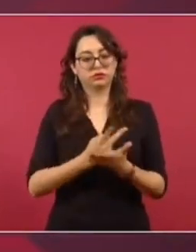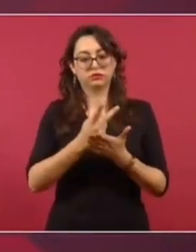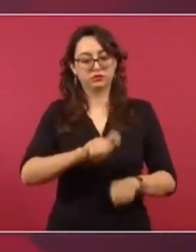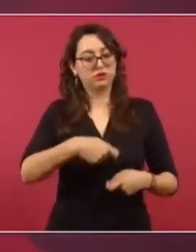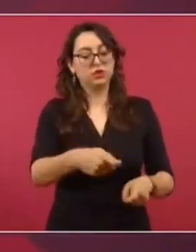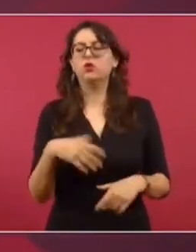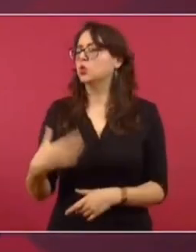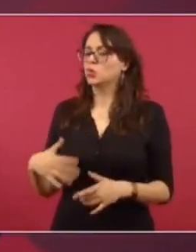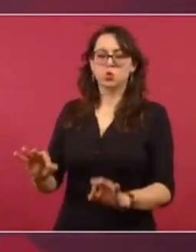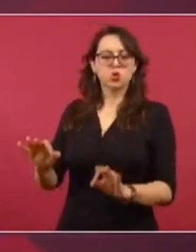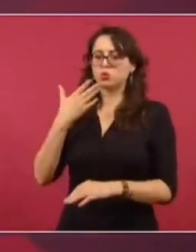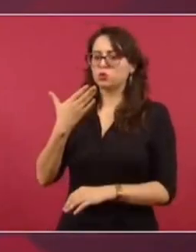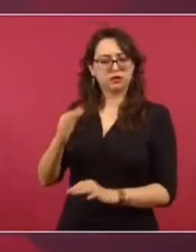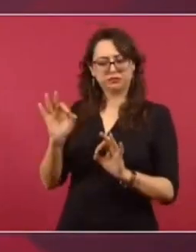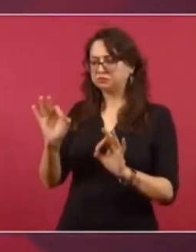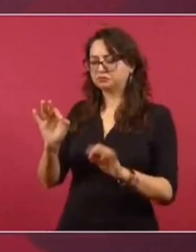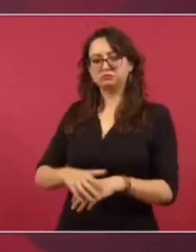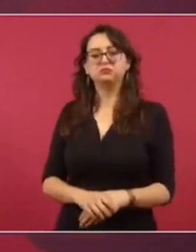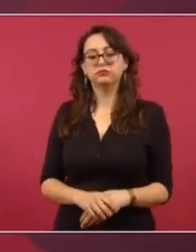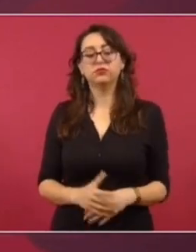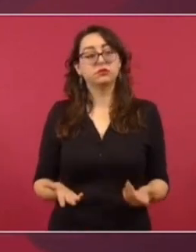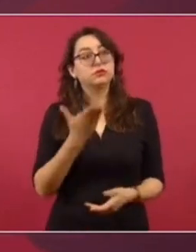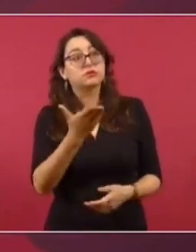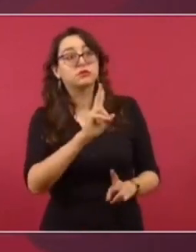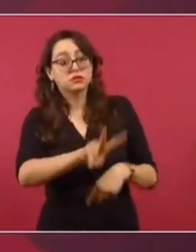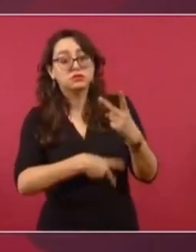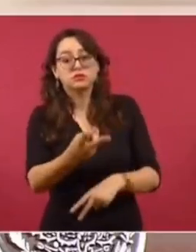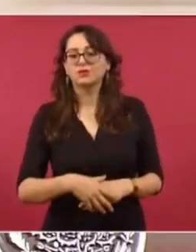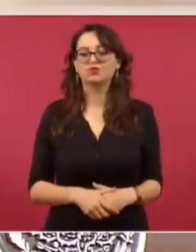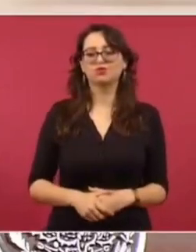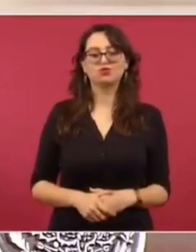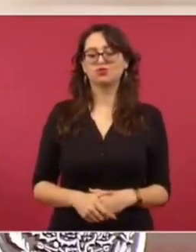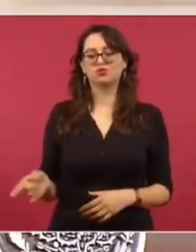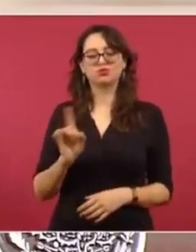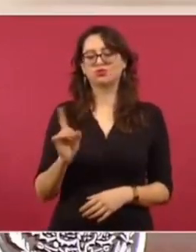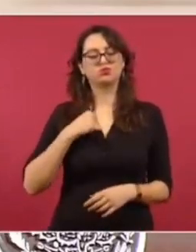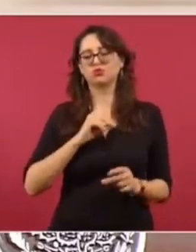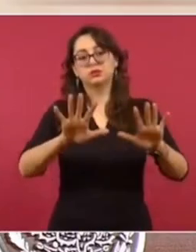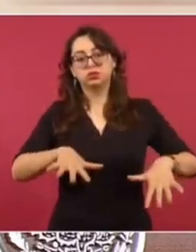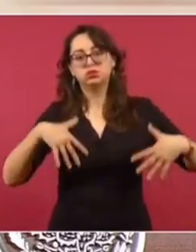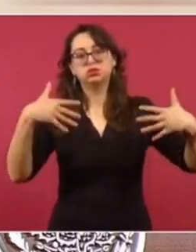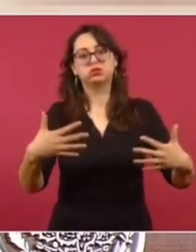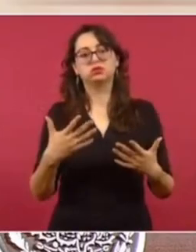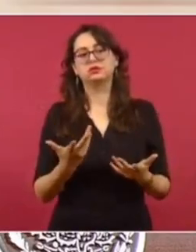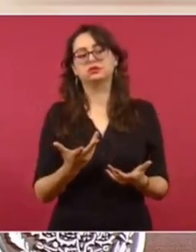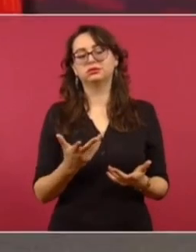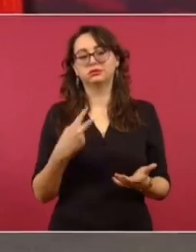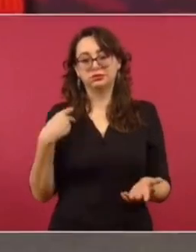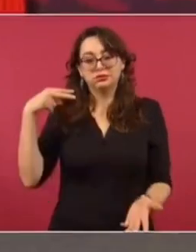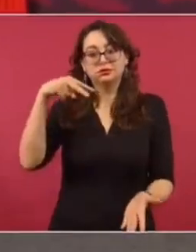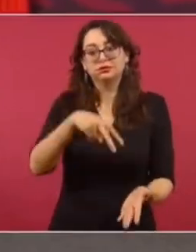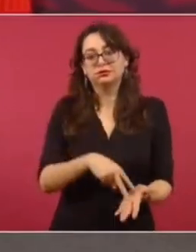no voy a esos actos, porque hay muchas agresiones. Están muy